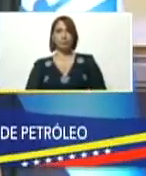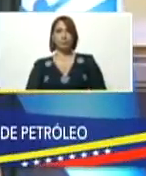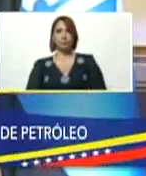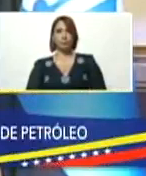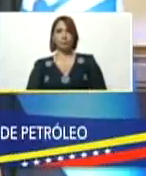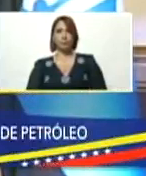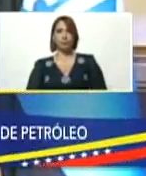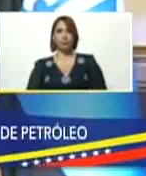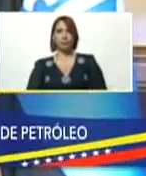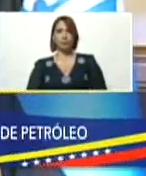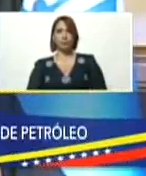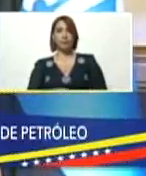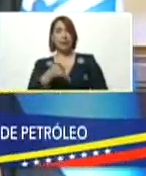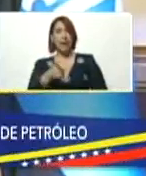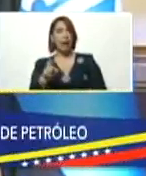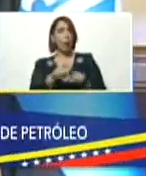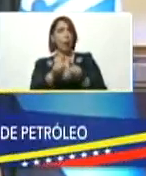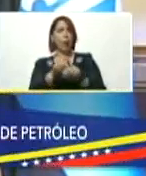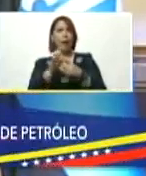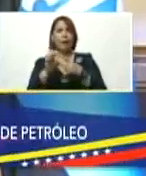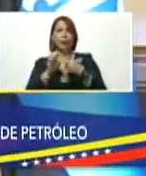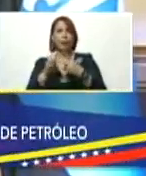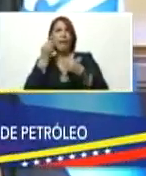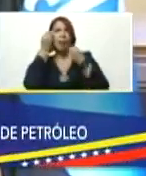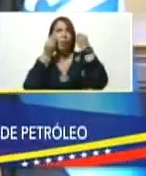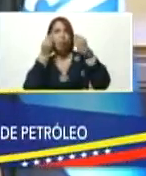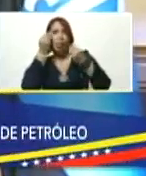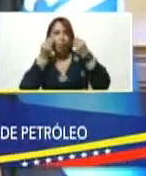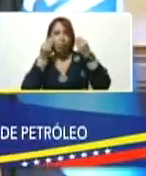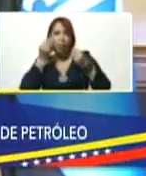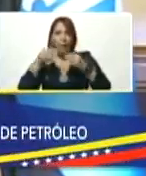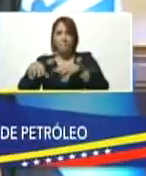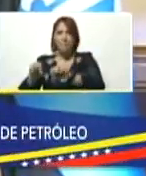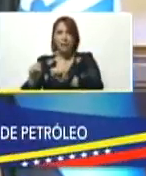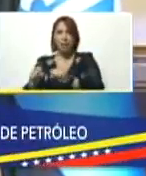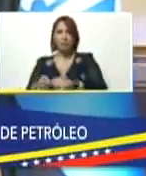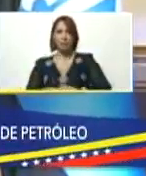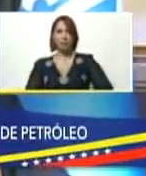Fue una estrategia del imperialismo occidental.